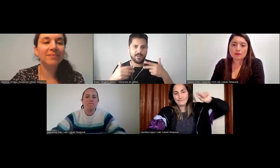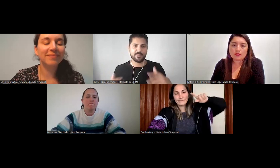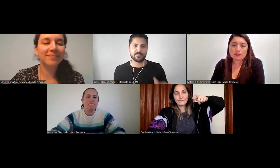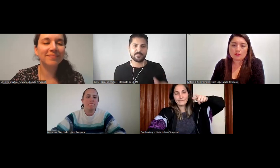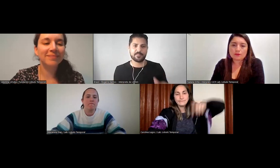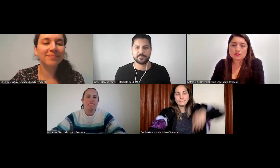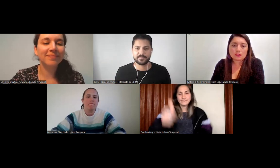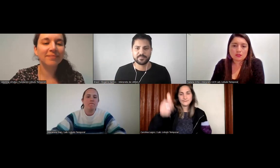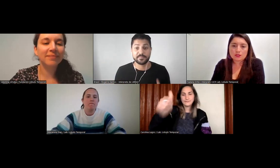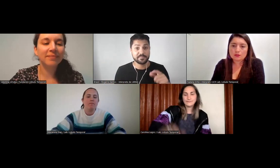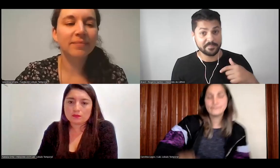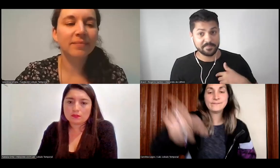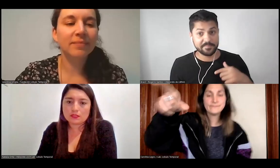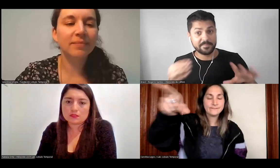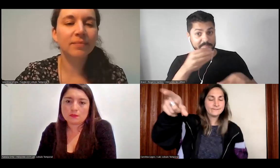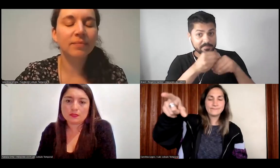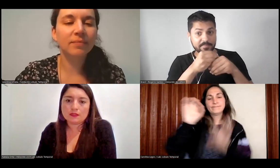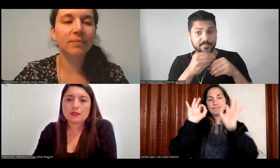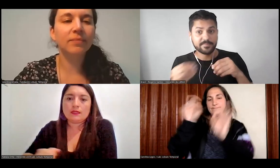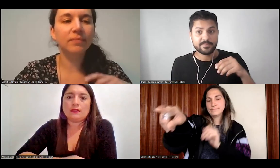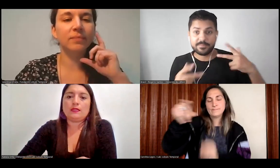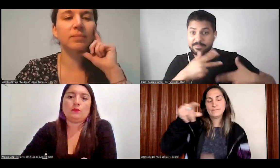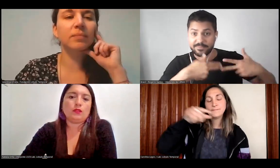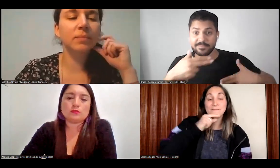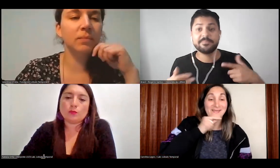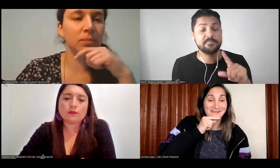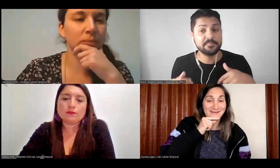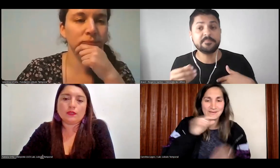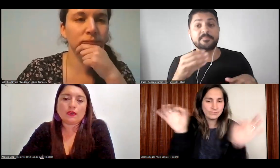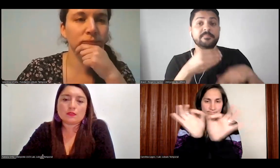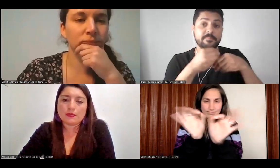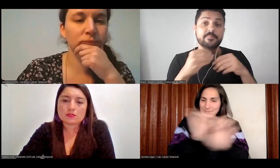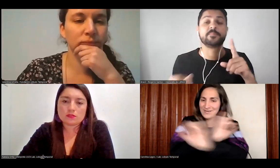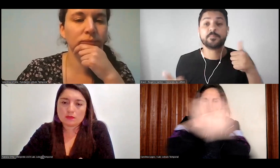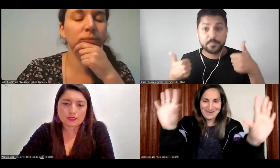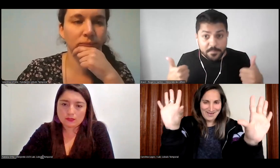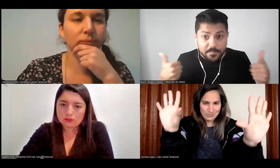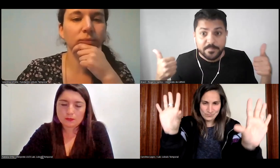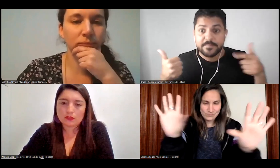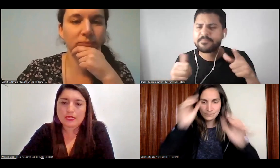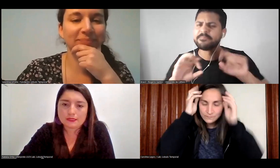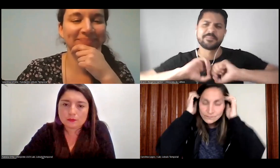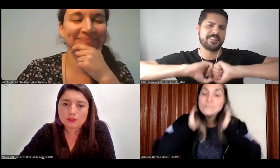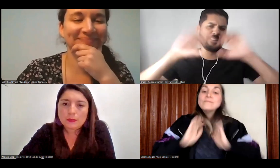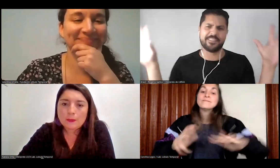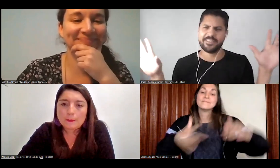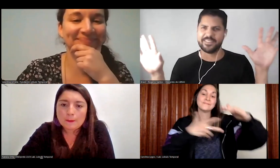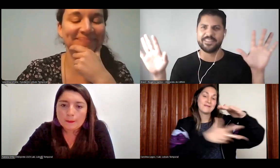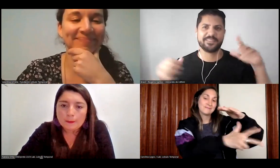Yo, dice Carolina, yo quisiera bien. Bueno, súper buena la explicación de Maca, lo explico